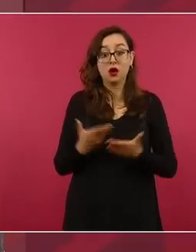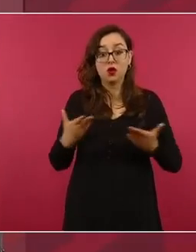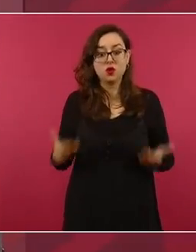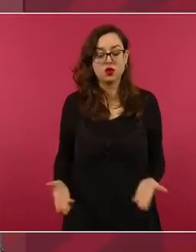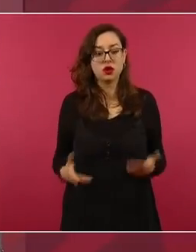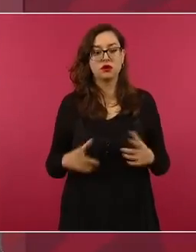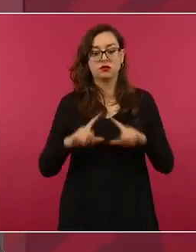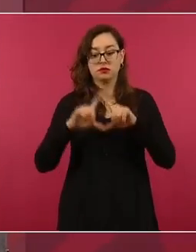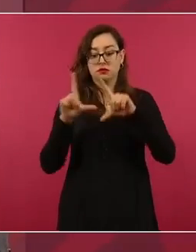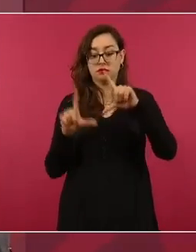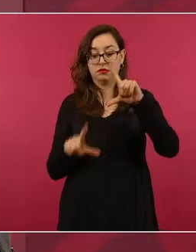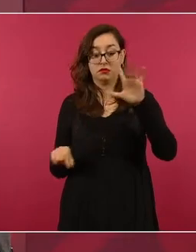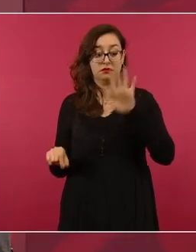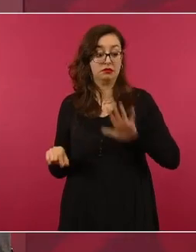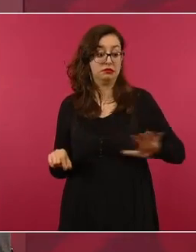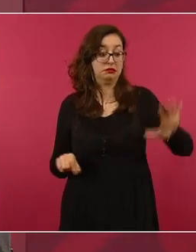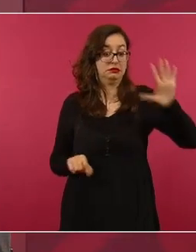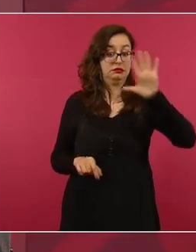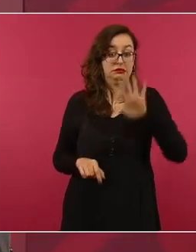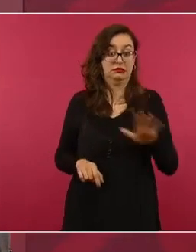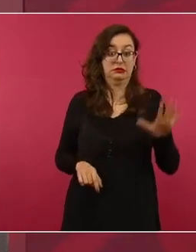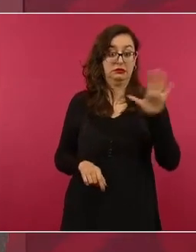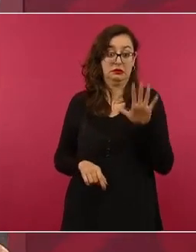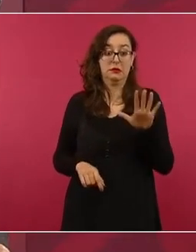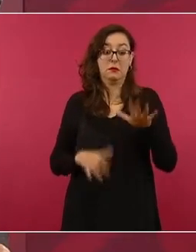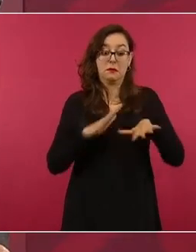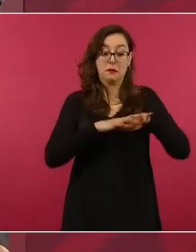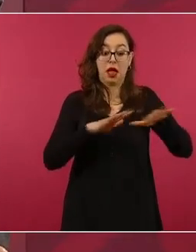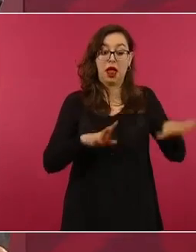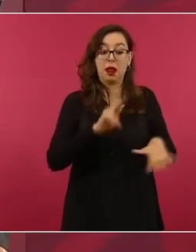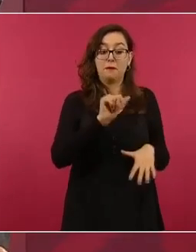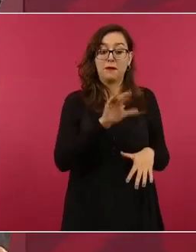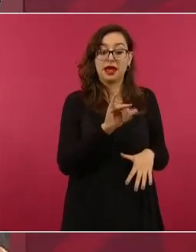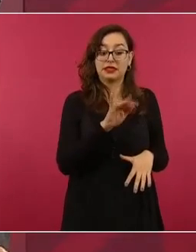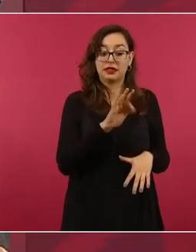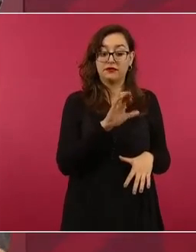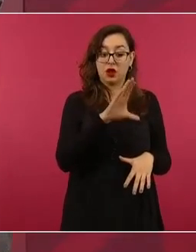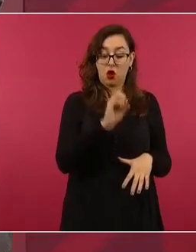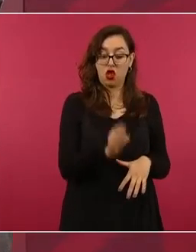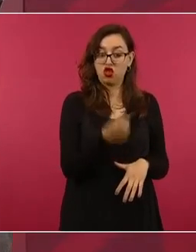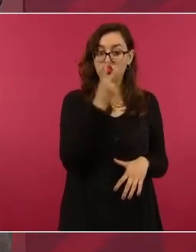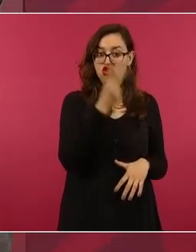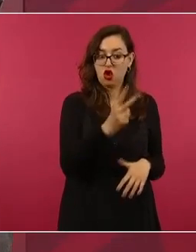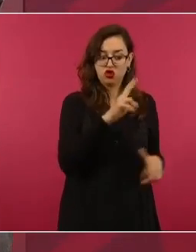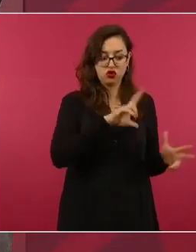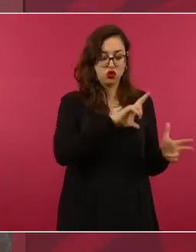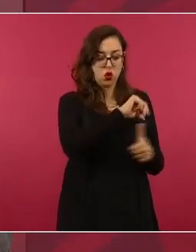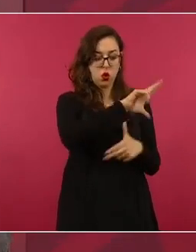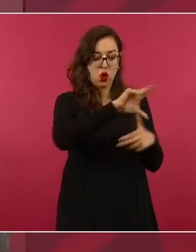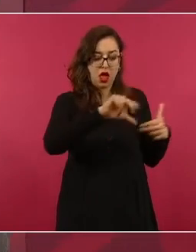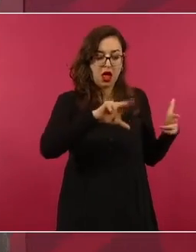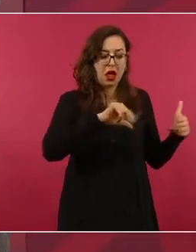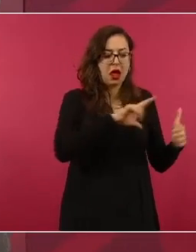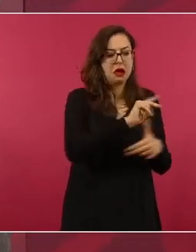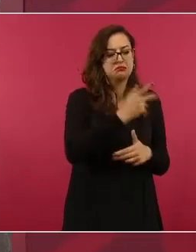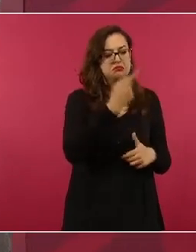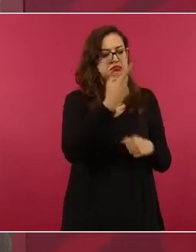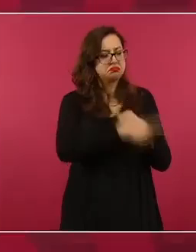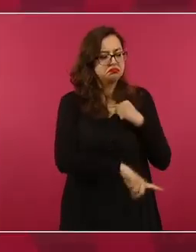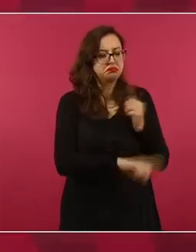no han habido muchos daños. Lo que tenemos que atender, ya lo estamos